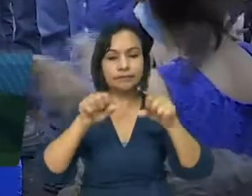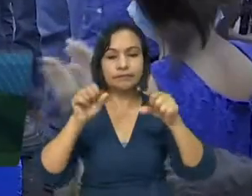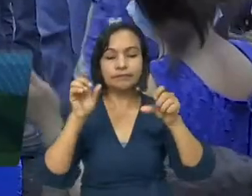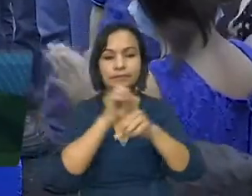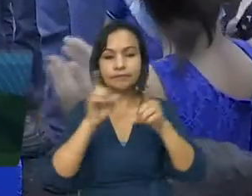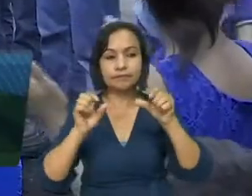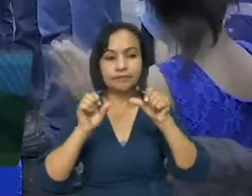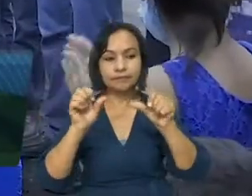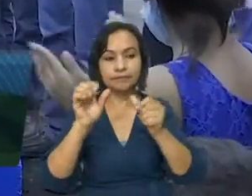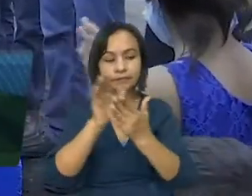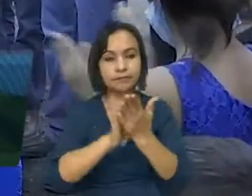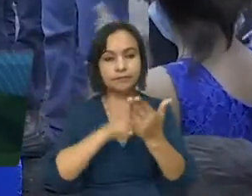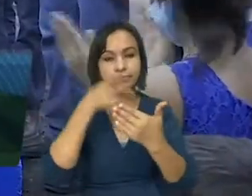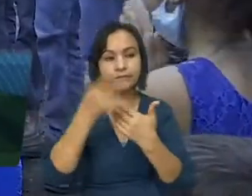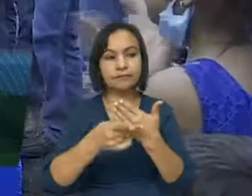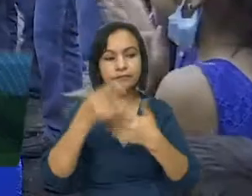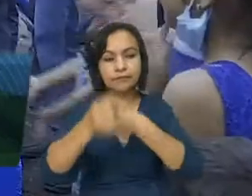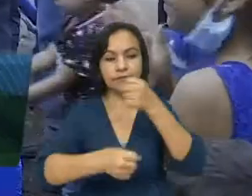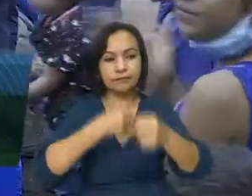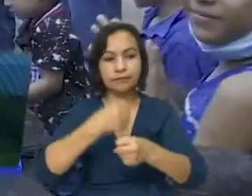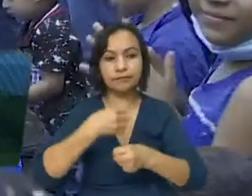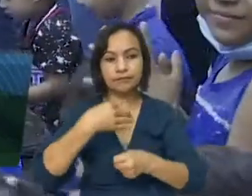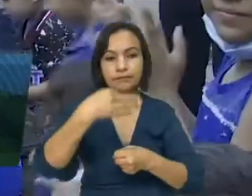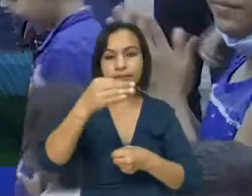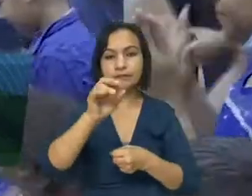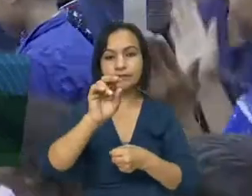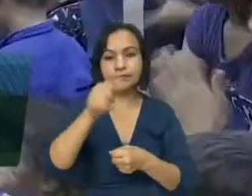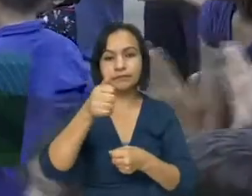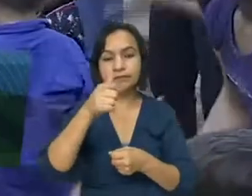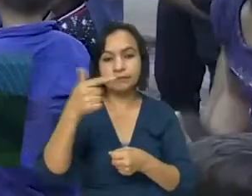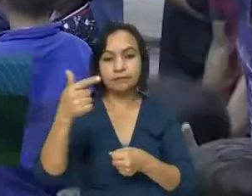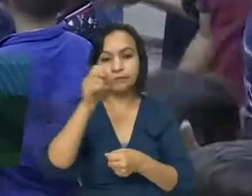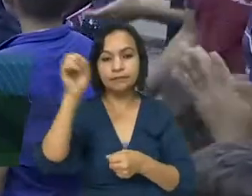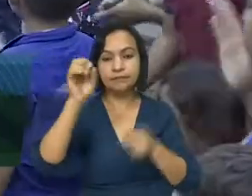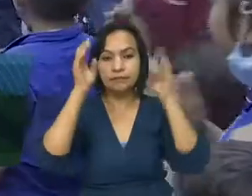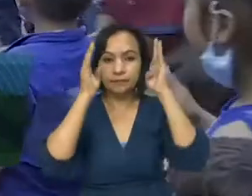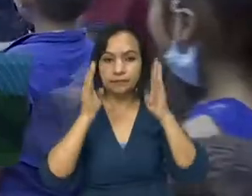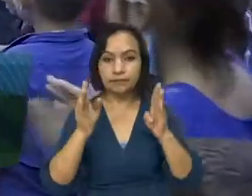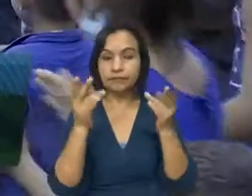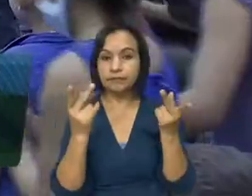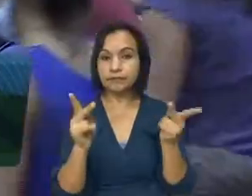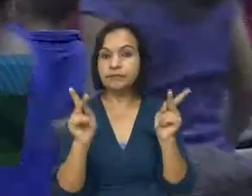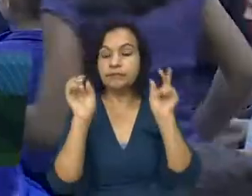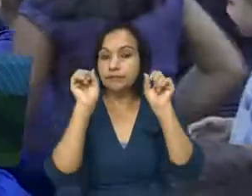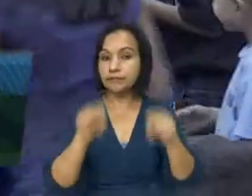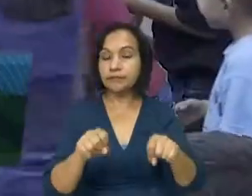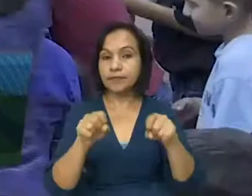cumplimos con la programación que tenemos para los próximos años, el 67% de cobertura. Sin embargo, para poder